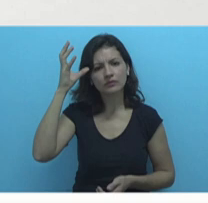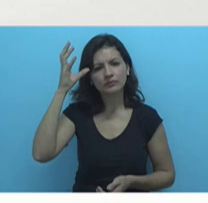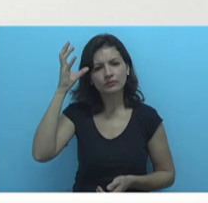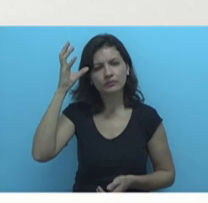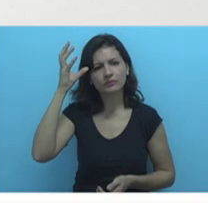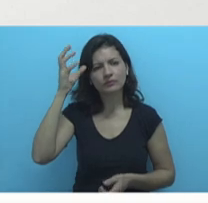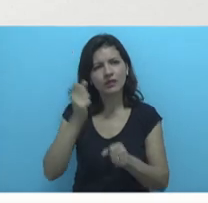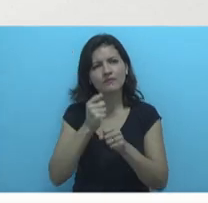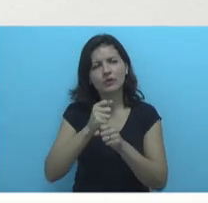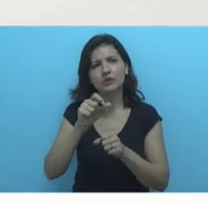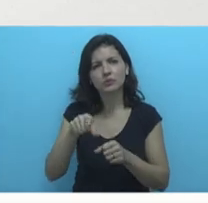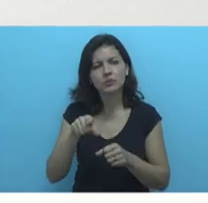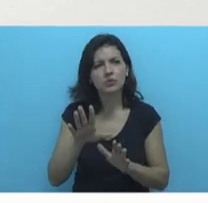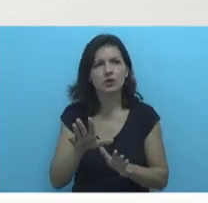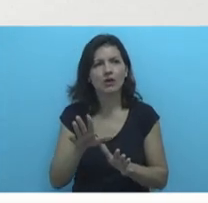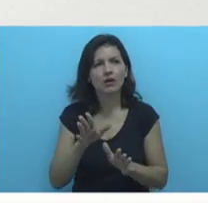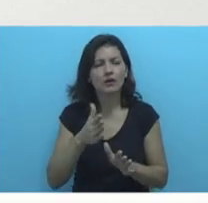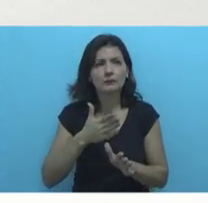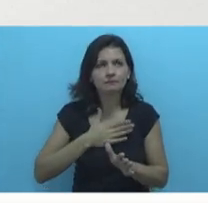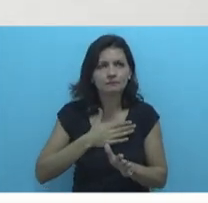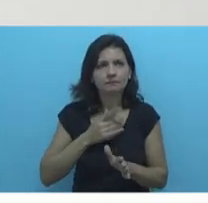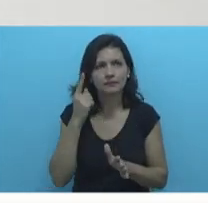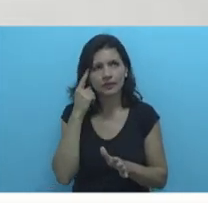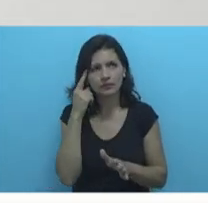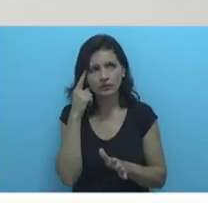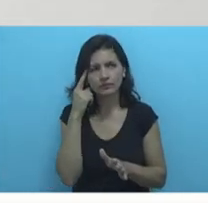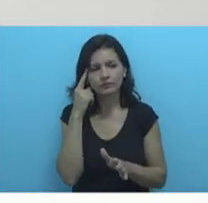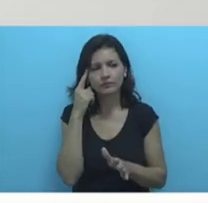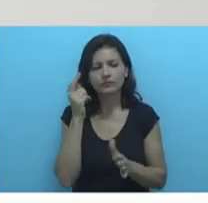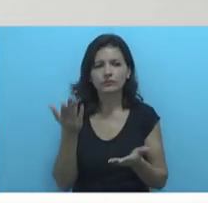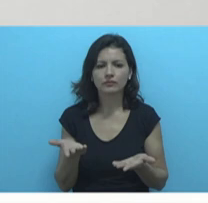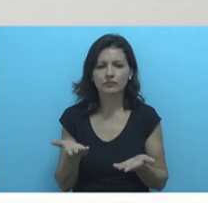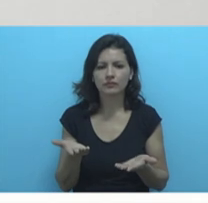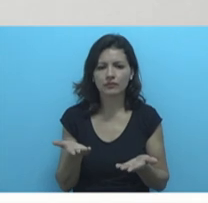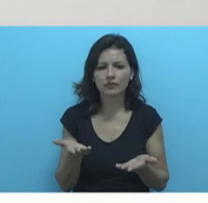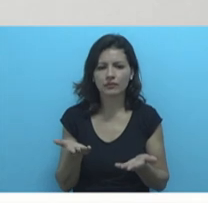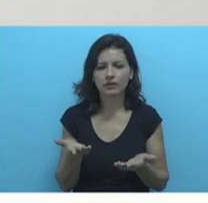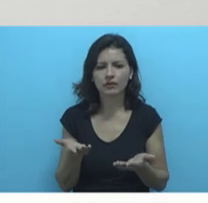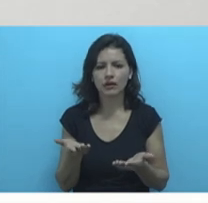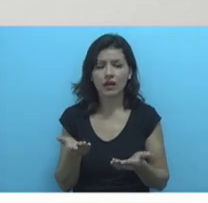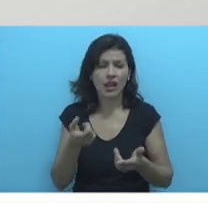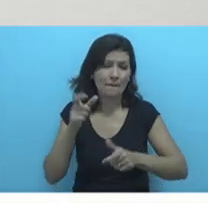creo que esto que siente cada santafesino, esto que sienten los santafesinos de a pie,